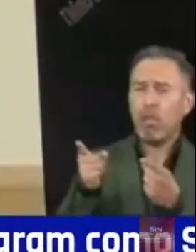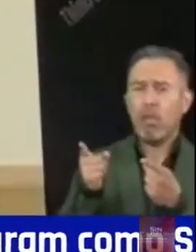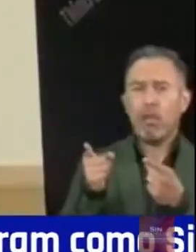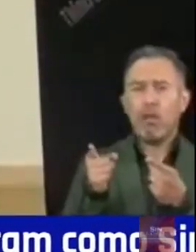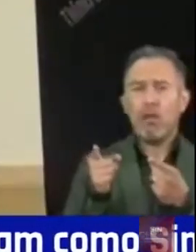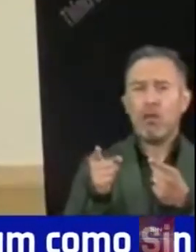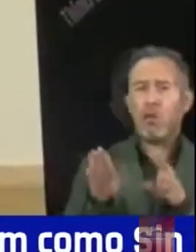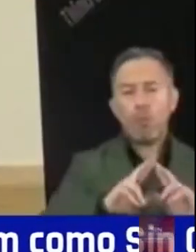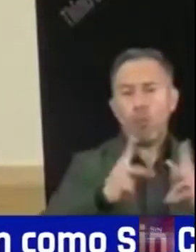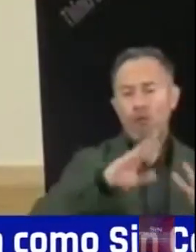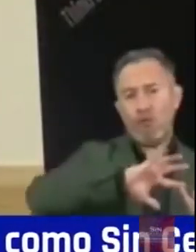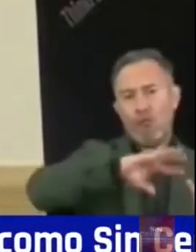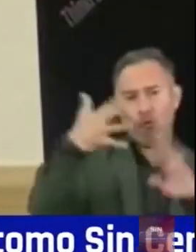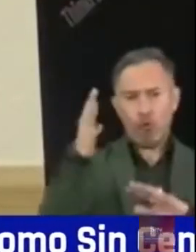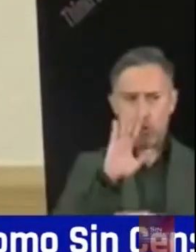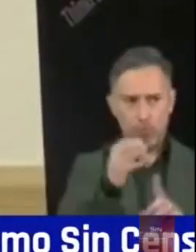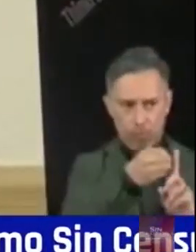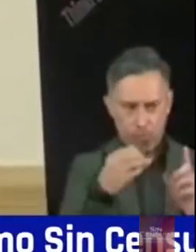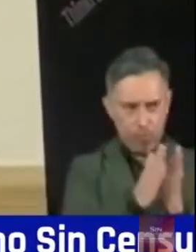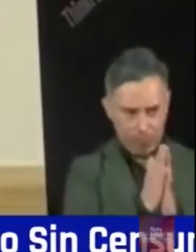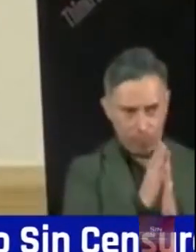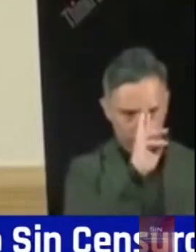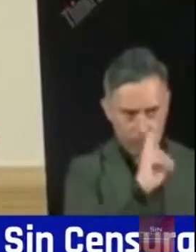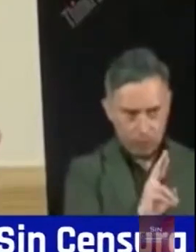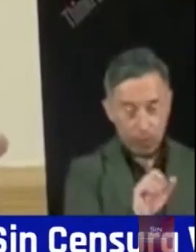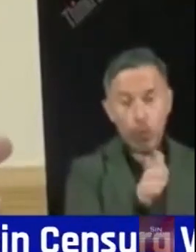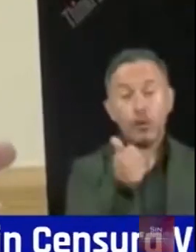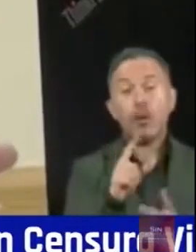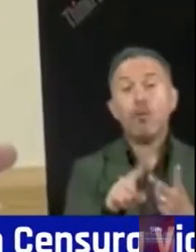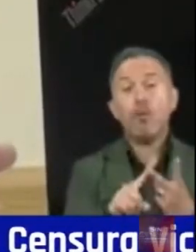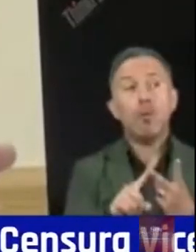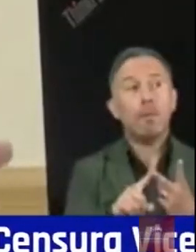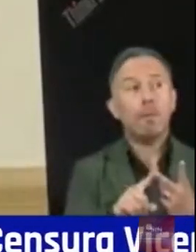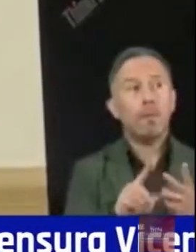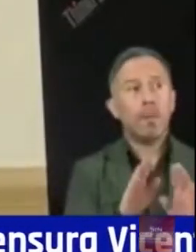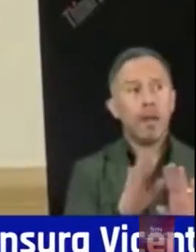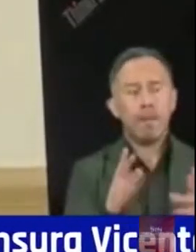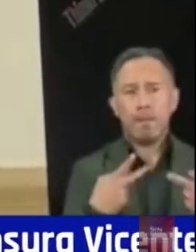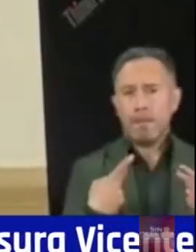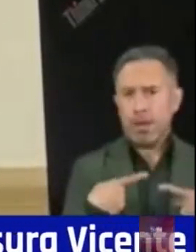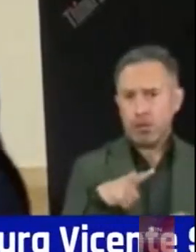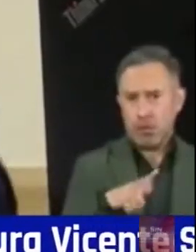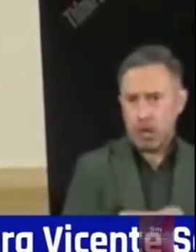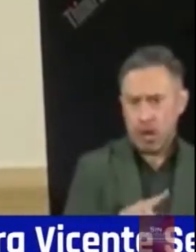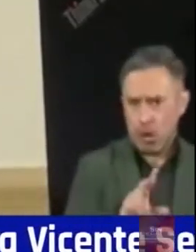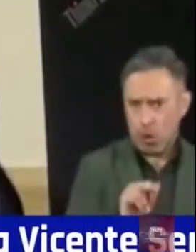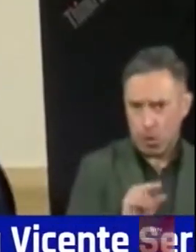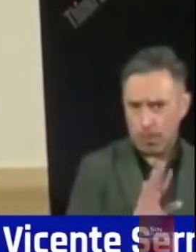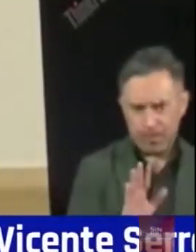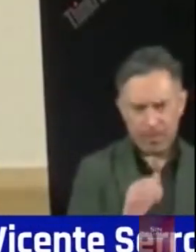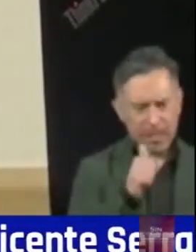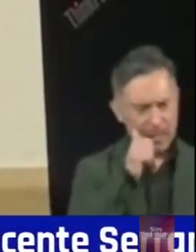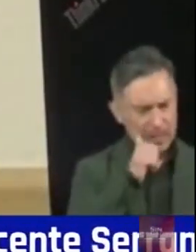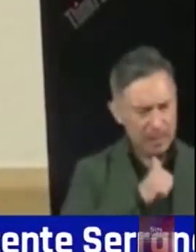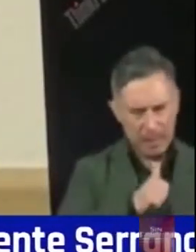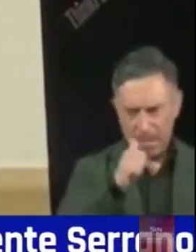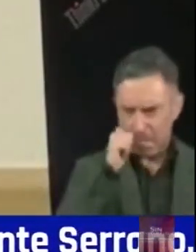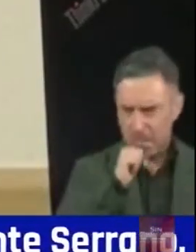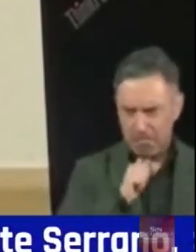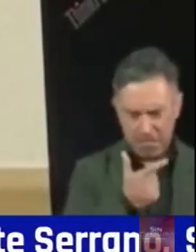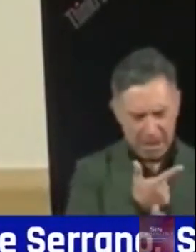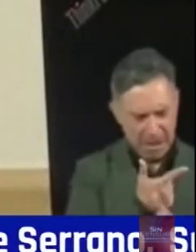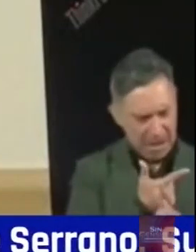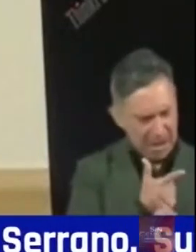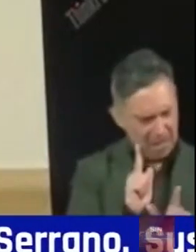todo descalificación gratuita. Y la otra es, ya en un plano más personal, se vale y siempre será bienvenida